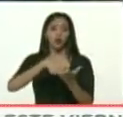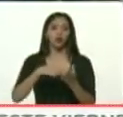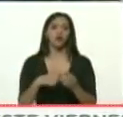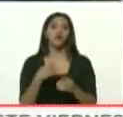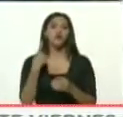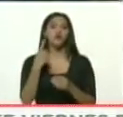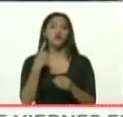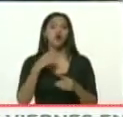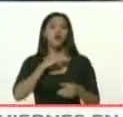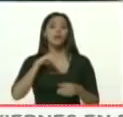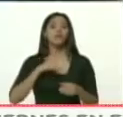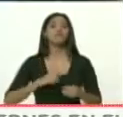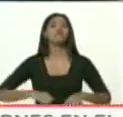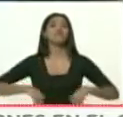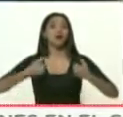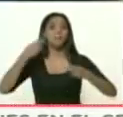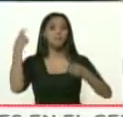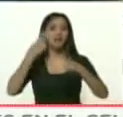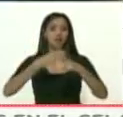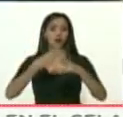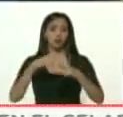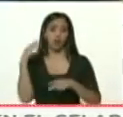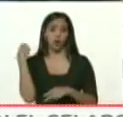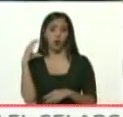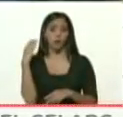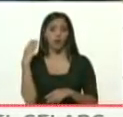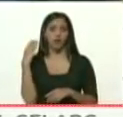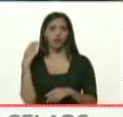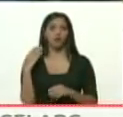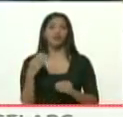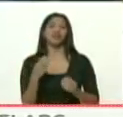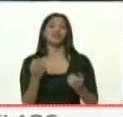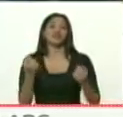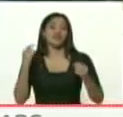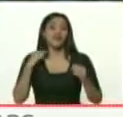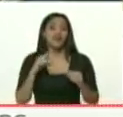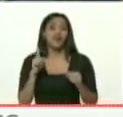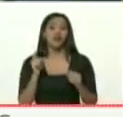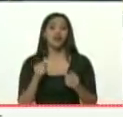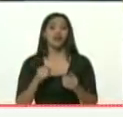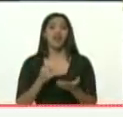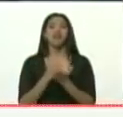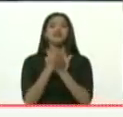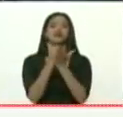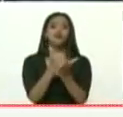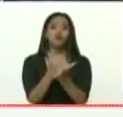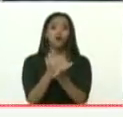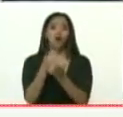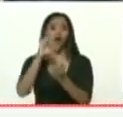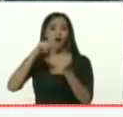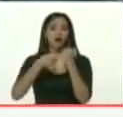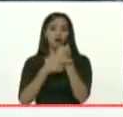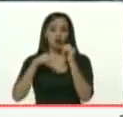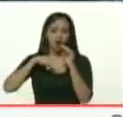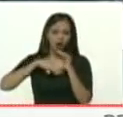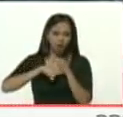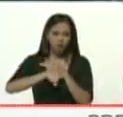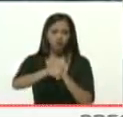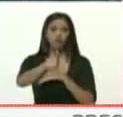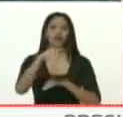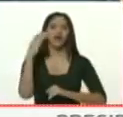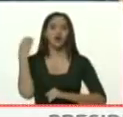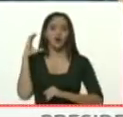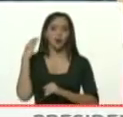más peligrosas de la República de Colombia, y que le facilitó el paso hacia